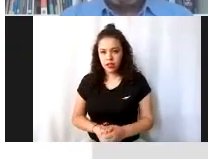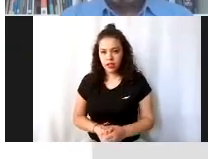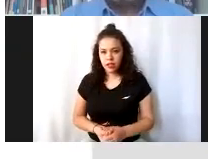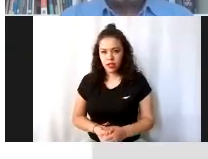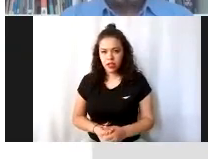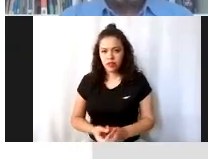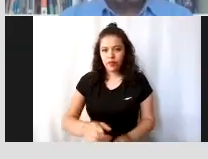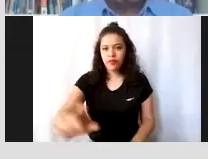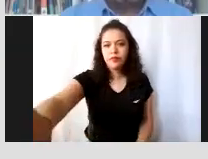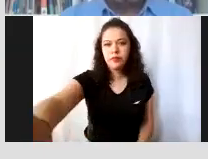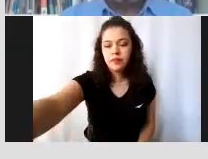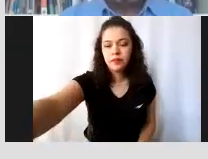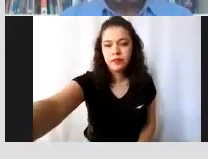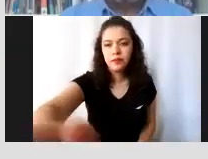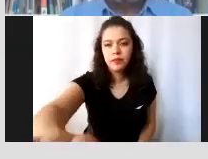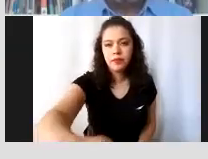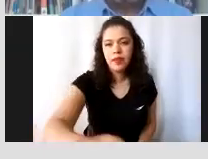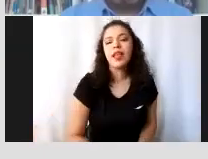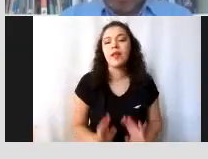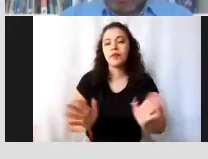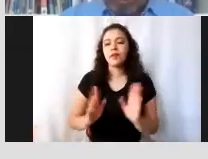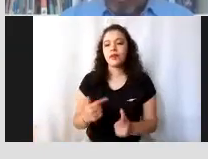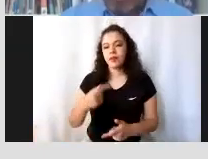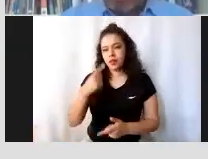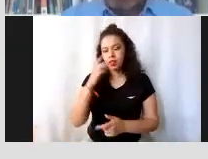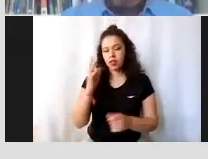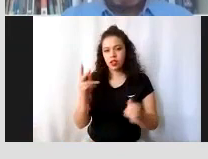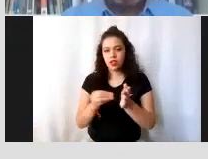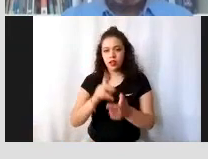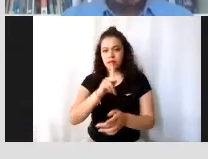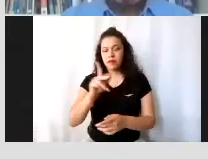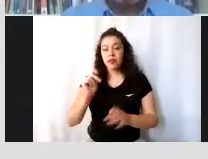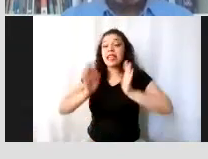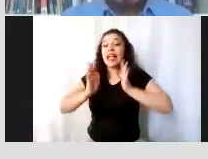No, ¿sí? Todavía estamos viendo la presentación. Ya. Ah, ¿están viendo la presentación?